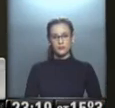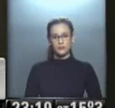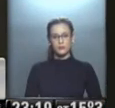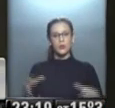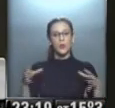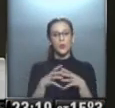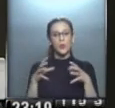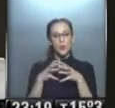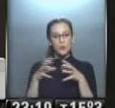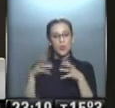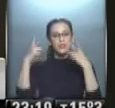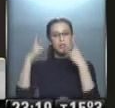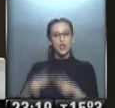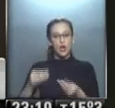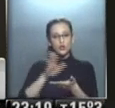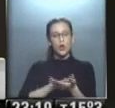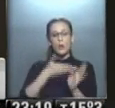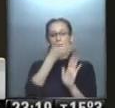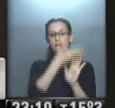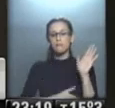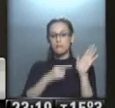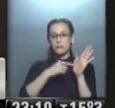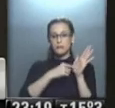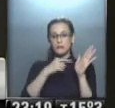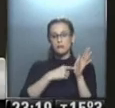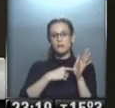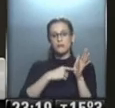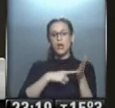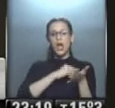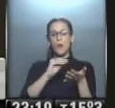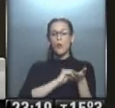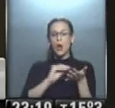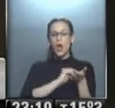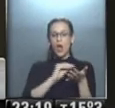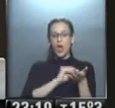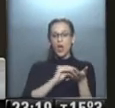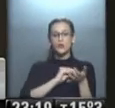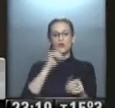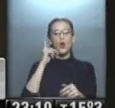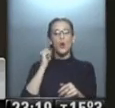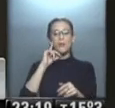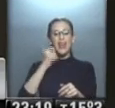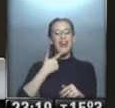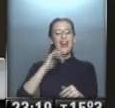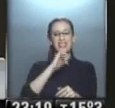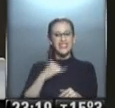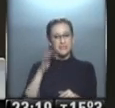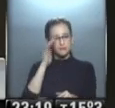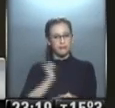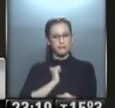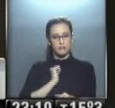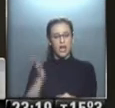La Corte Suprema rechazó un recurso extraordinario presentado por los abogados del represor Alfredo Astiz en una